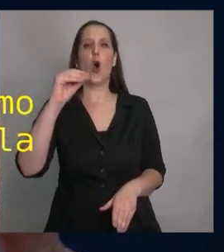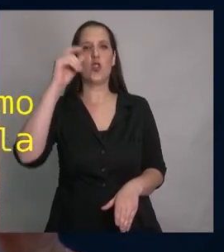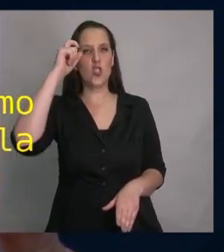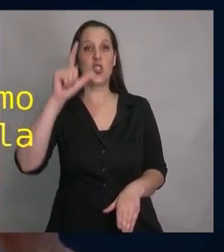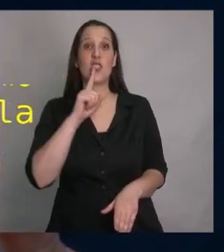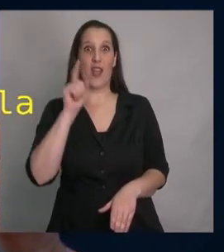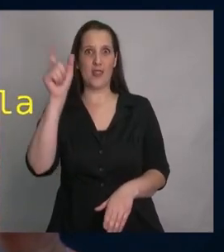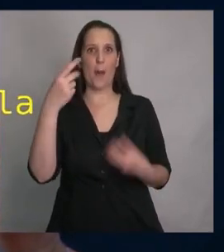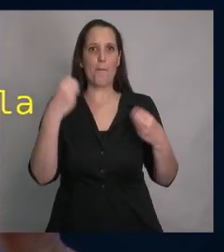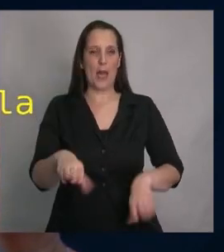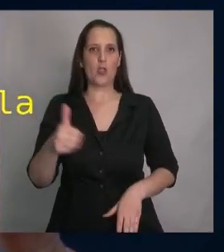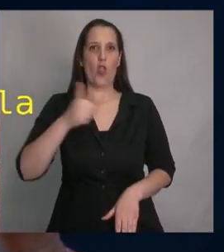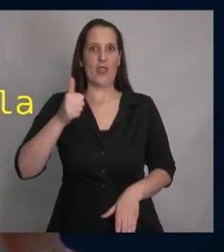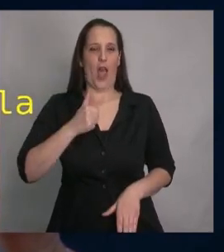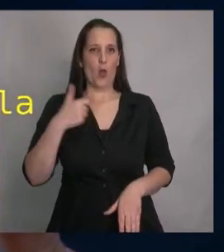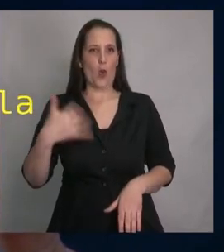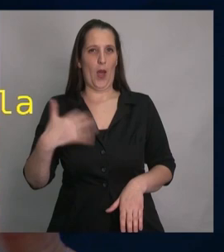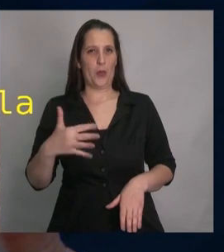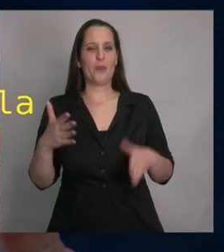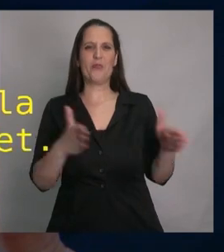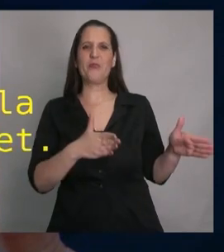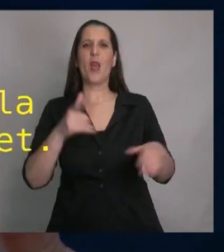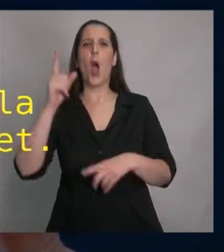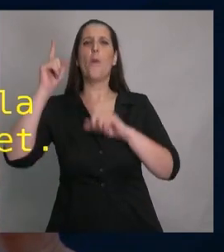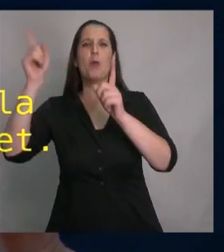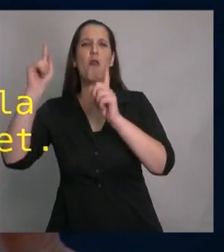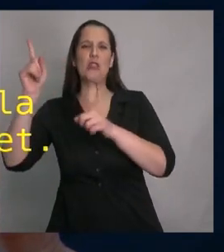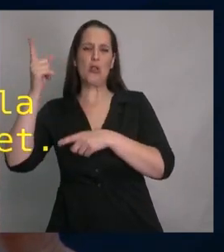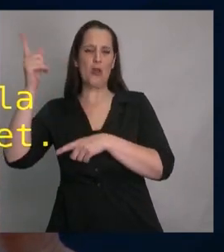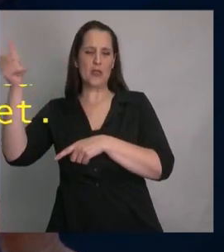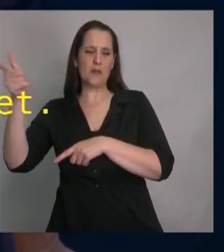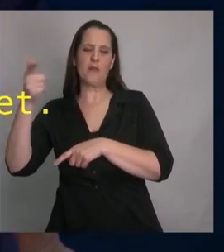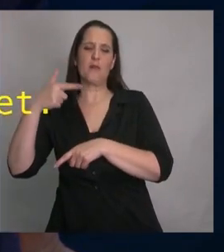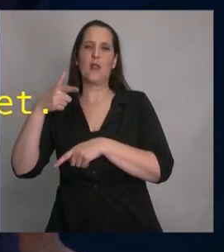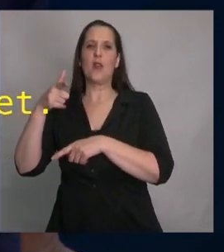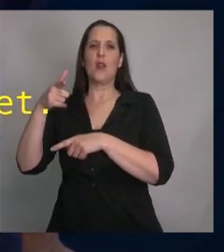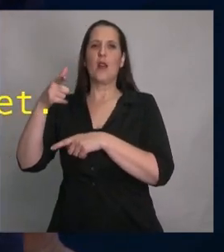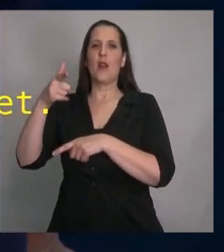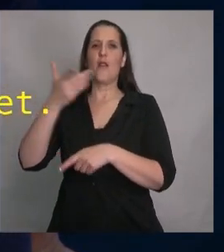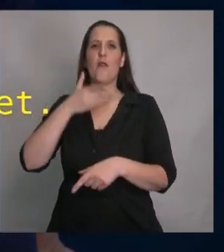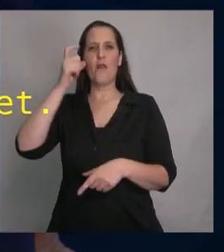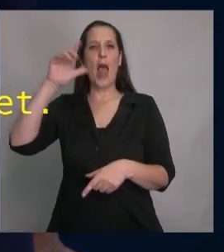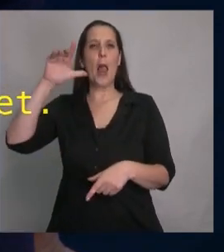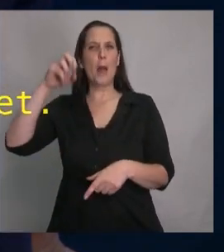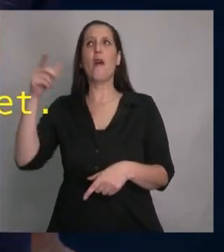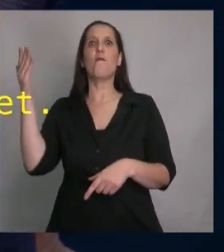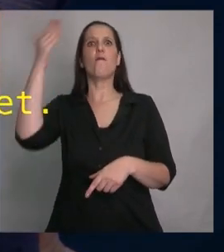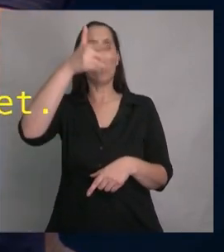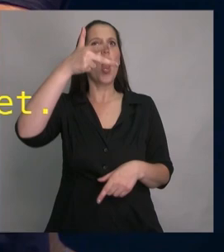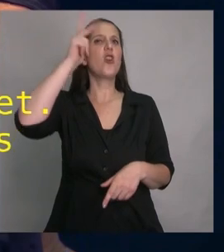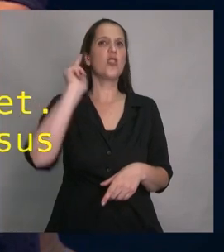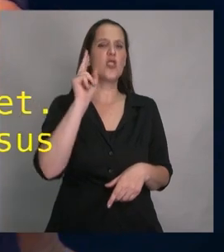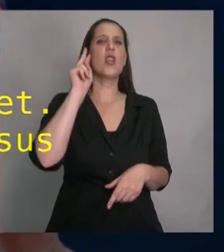Milton Friedman y sus discípulos fueron al Chile implantar estas políticas neoliberales.